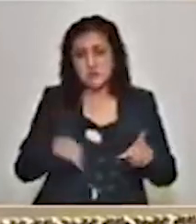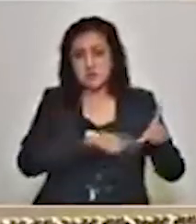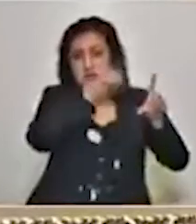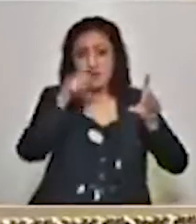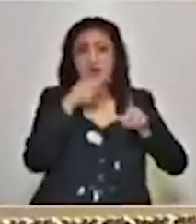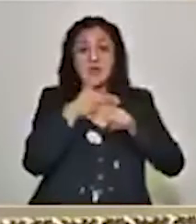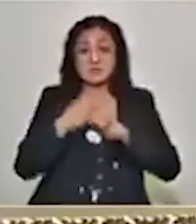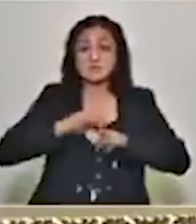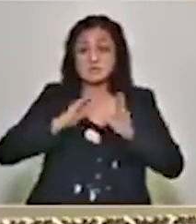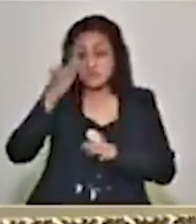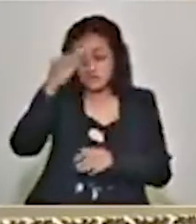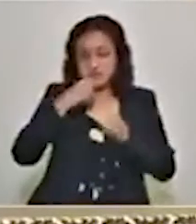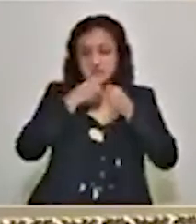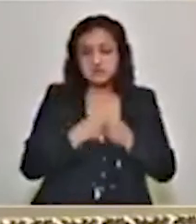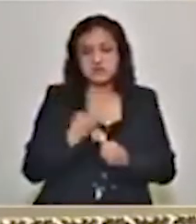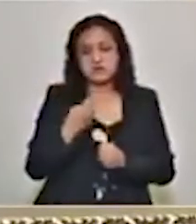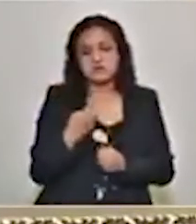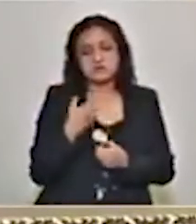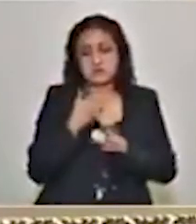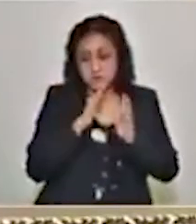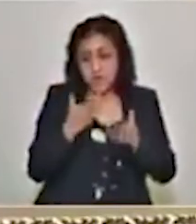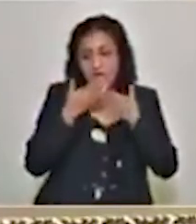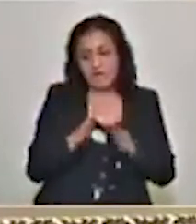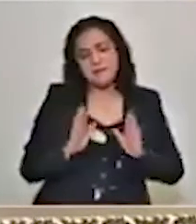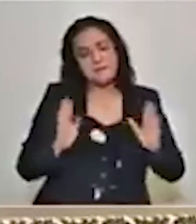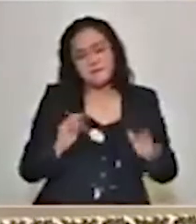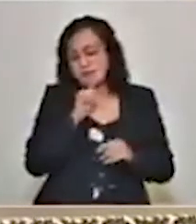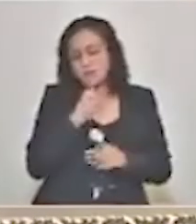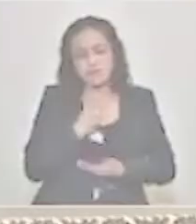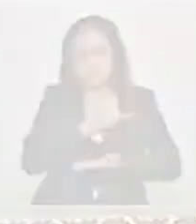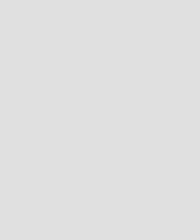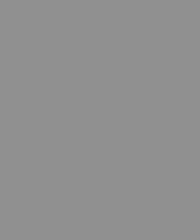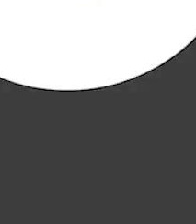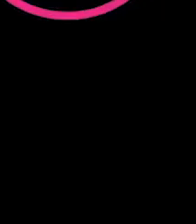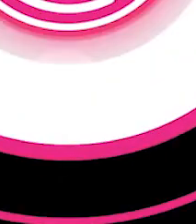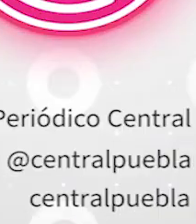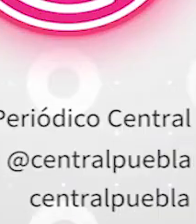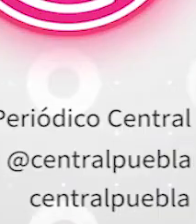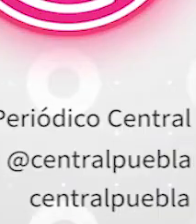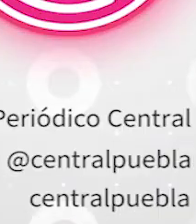tengamos la certeza de la seguridad. Porque yo no voy a...